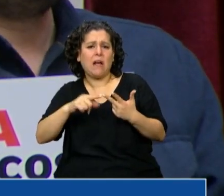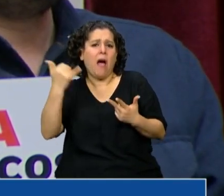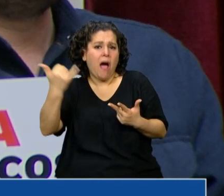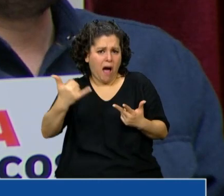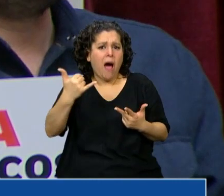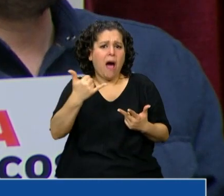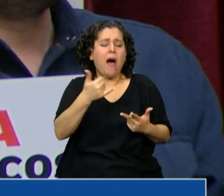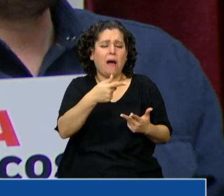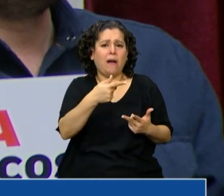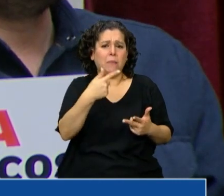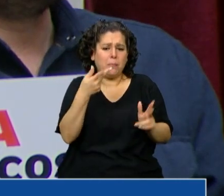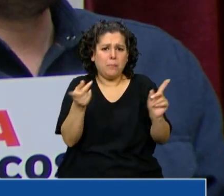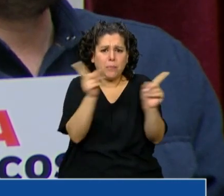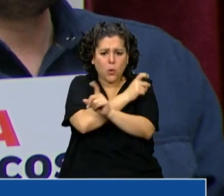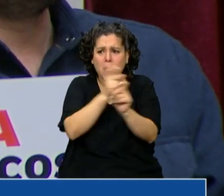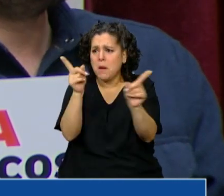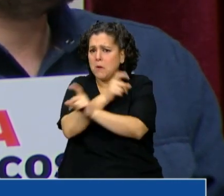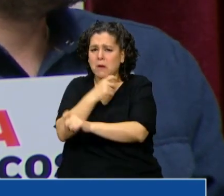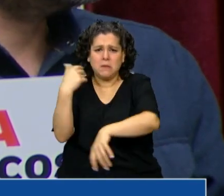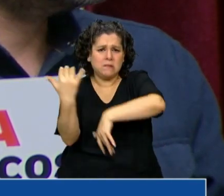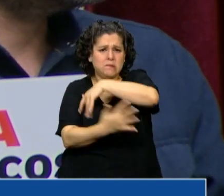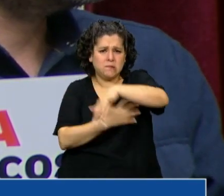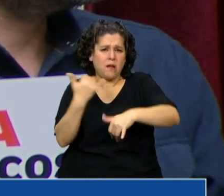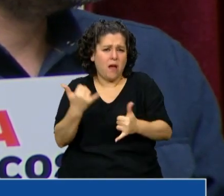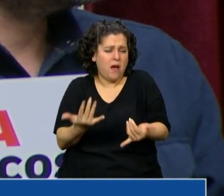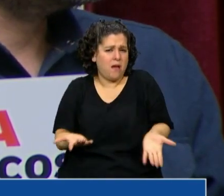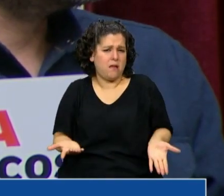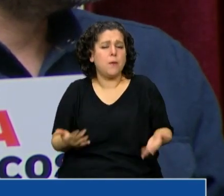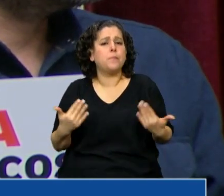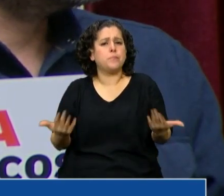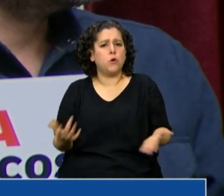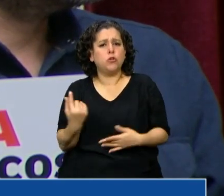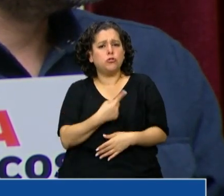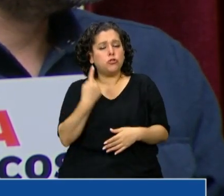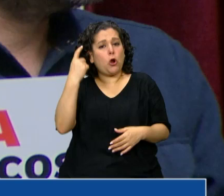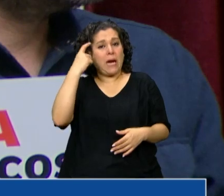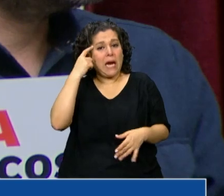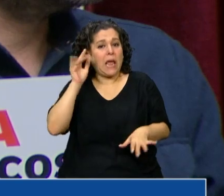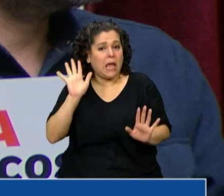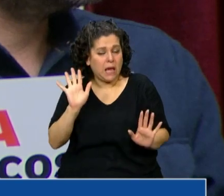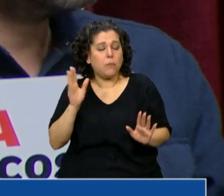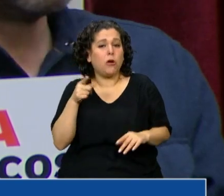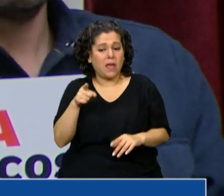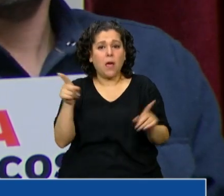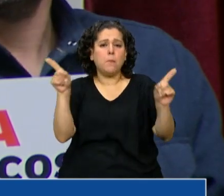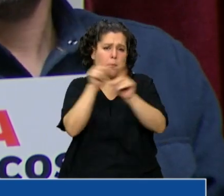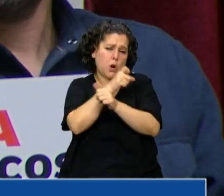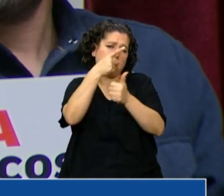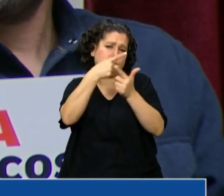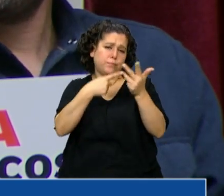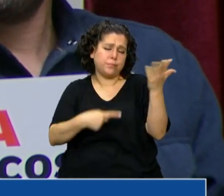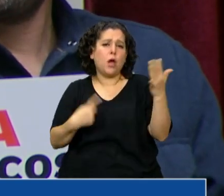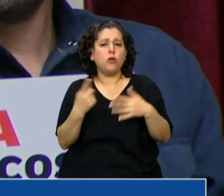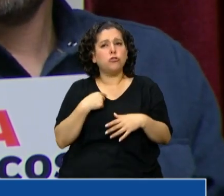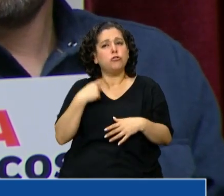los problemas van absolutamente de la mano. Por eso creemos que aún con todos estos problemas, hablando